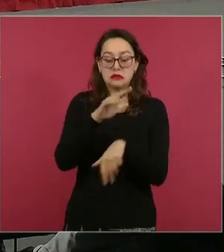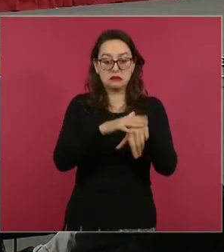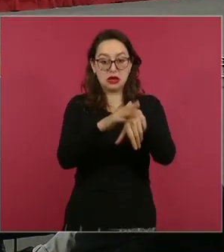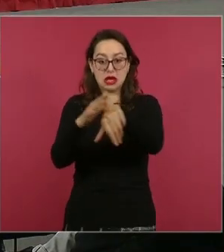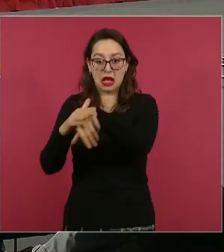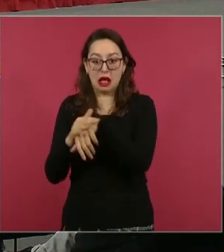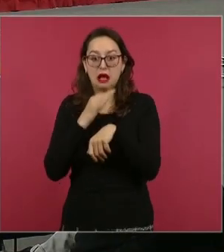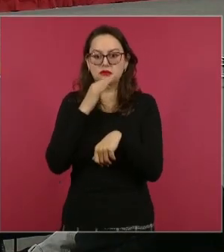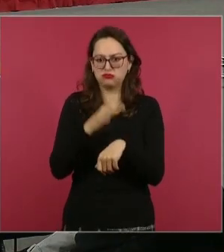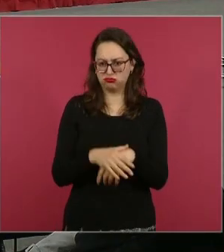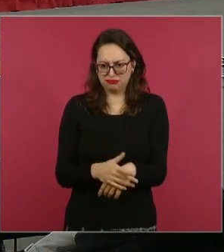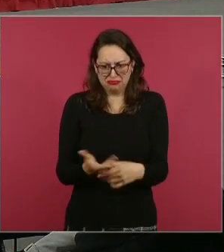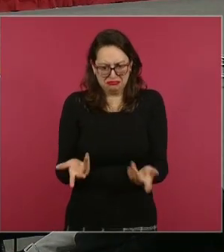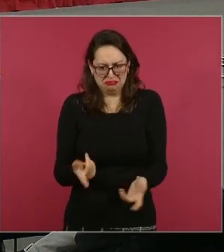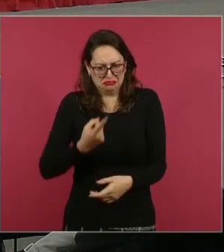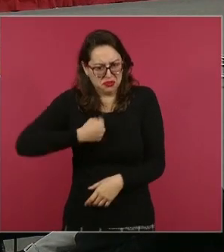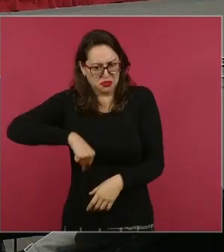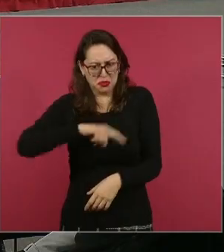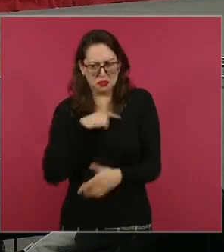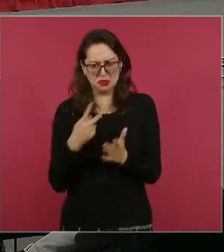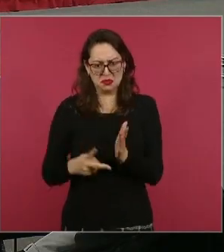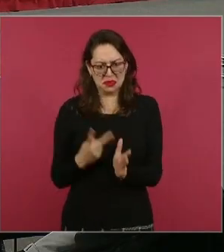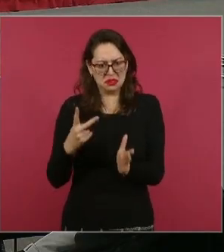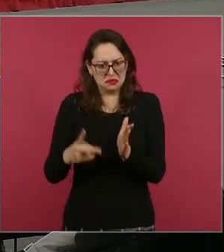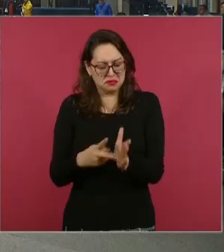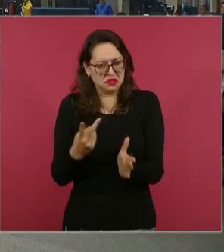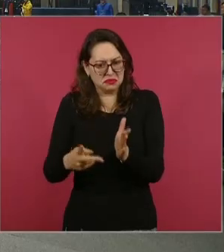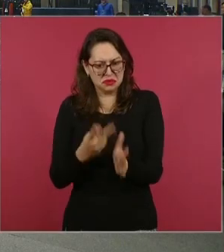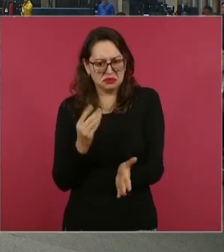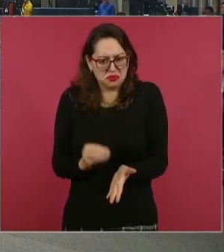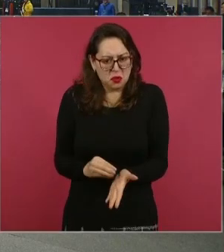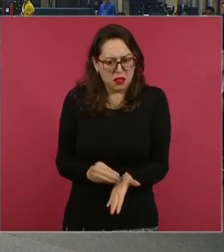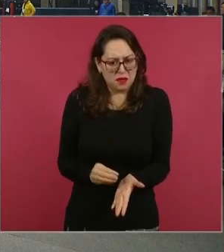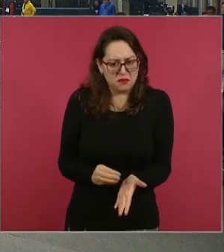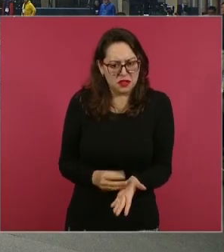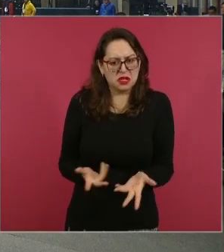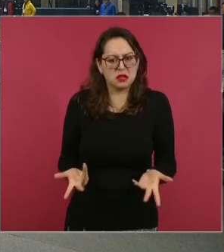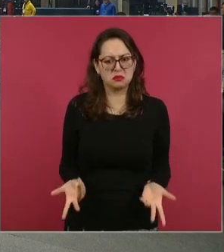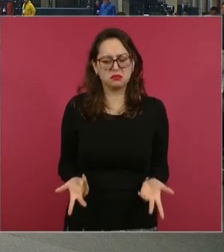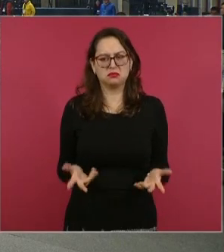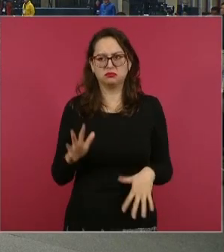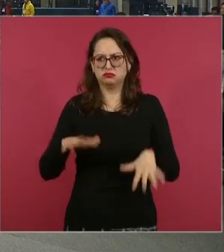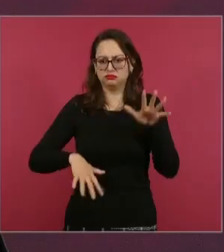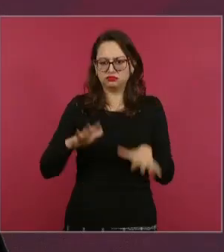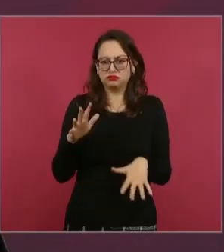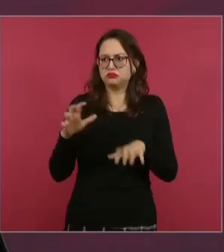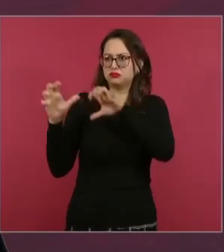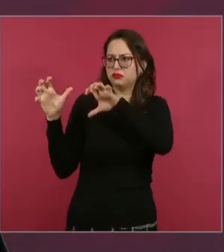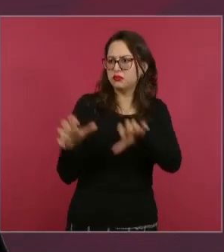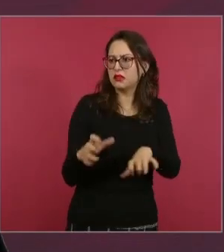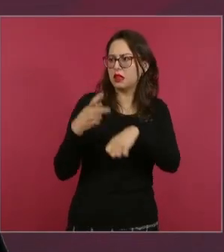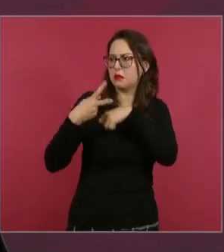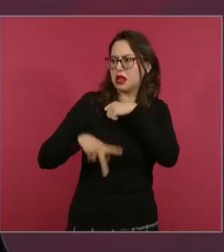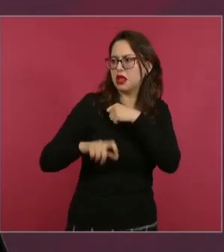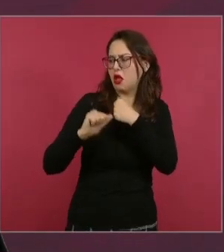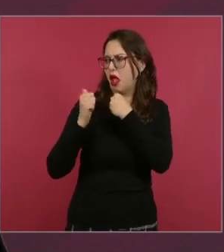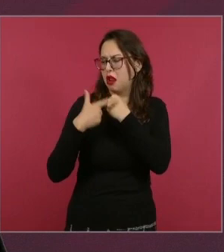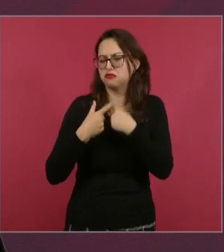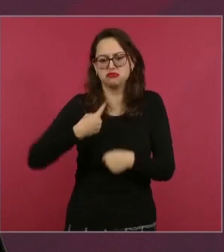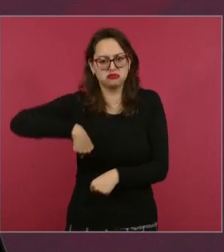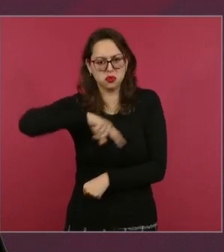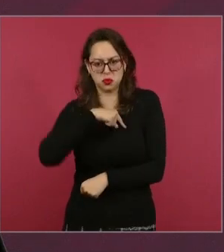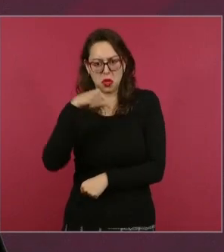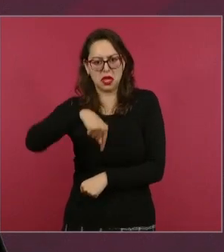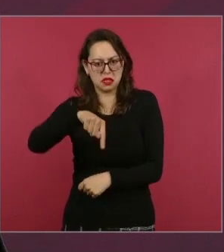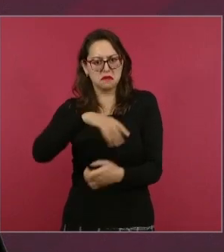hacemos cada vez que este se necesita se requiere mire